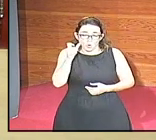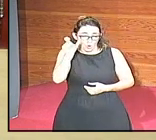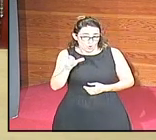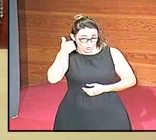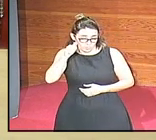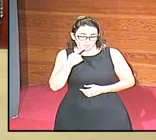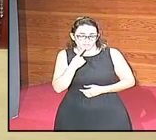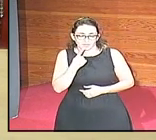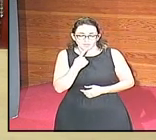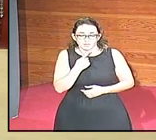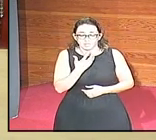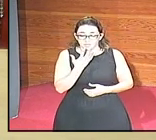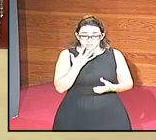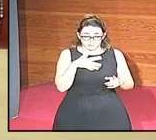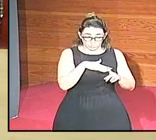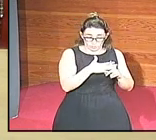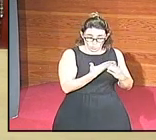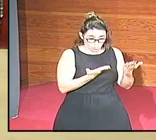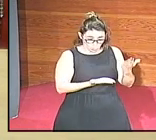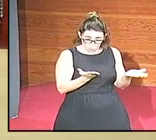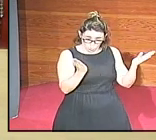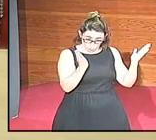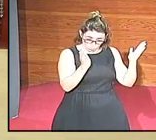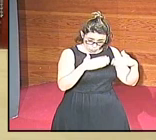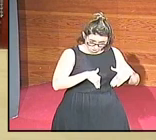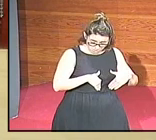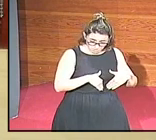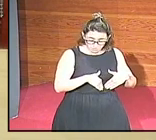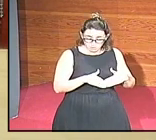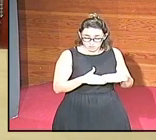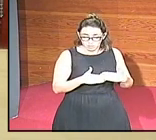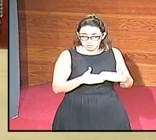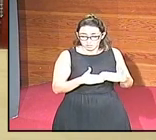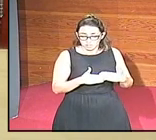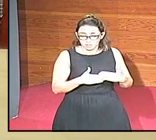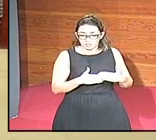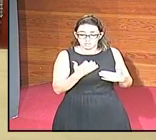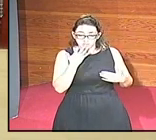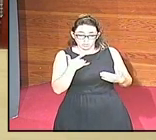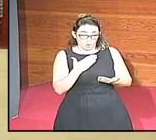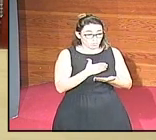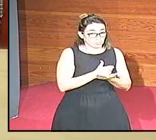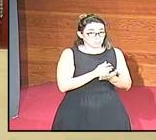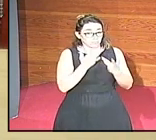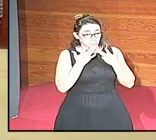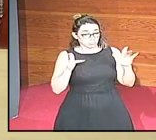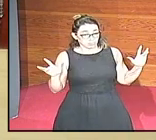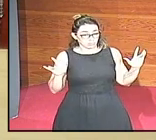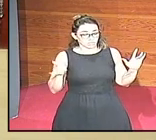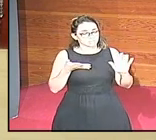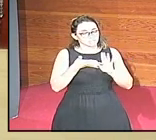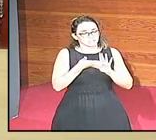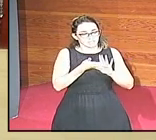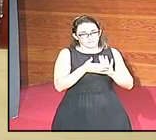ante situaciones de injusticia, cuando eliges el lado del, cuando eres neutral, eliges el lado del opresor.